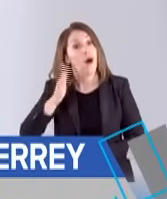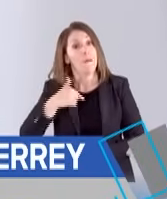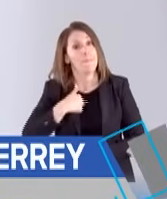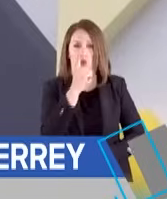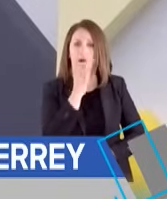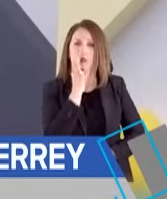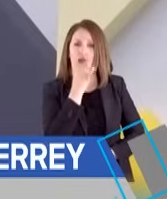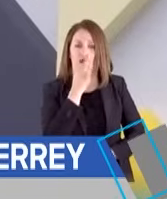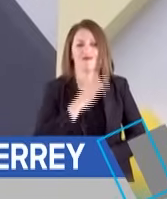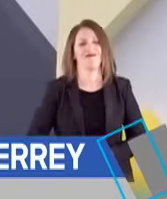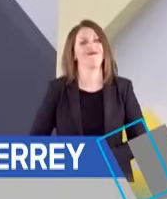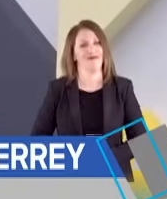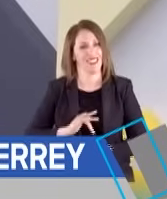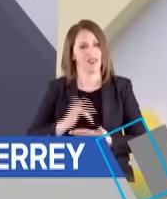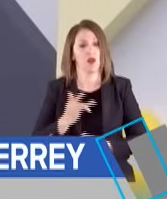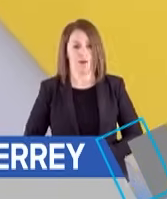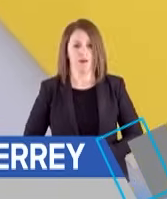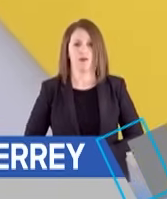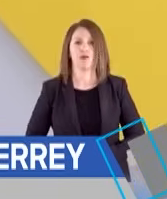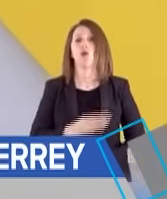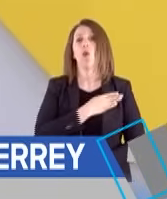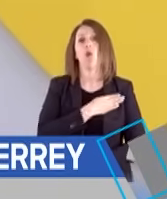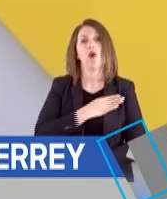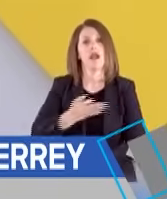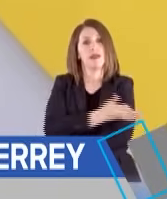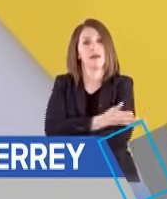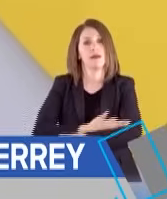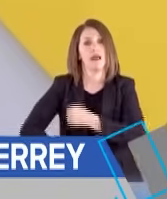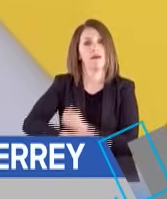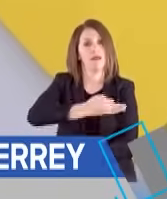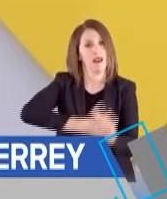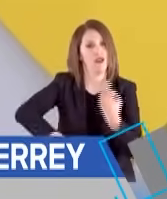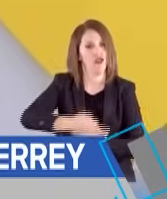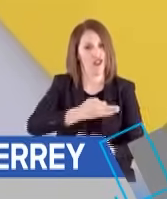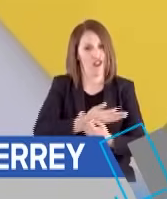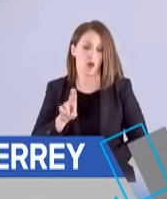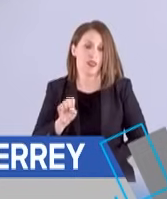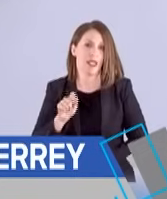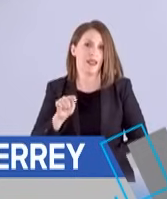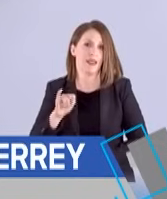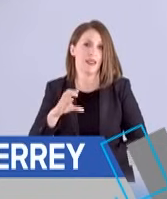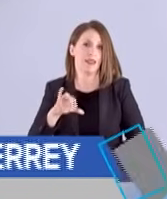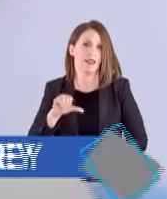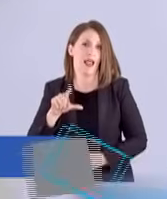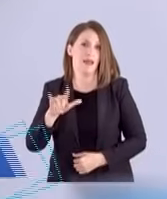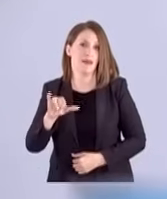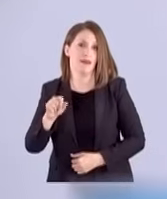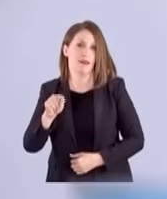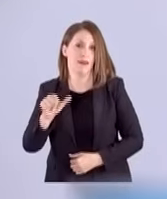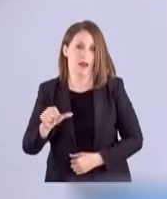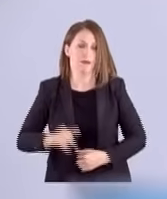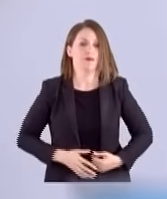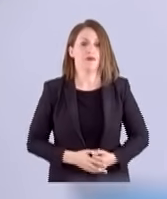limpieza en las calles. Mientras que en el tercer bloque, las y los candidatos tuvieron oportunidad para hablar de sus respectivas